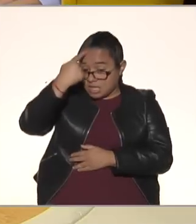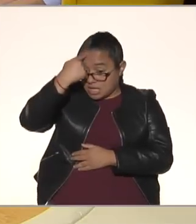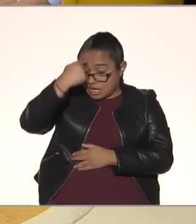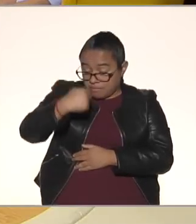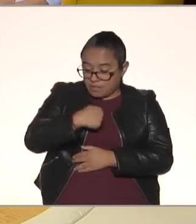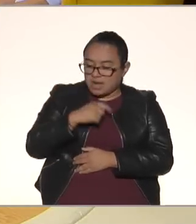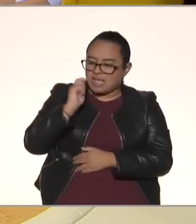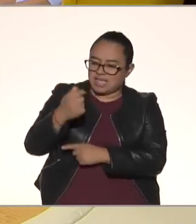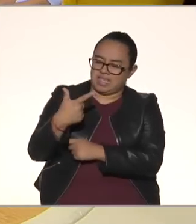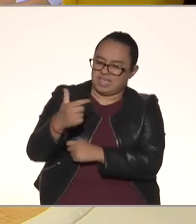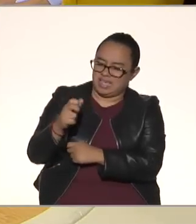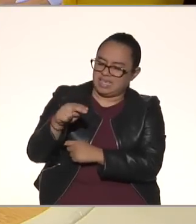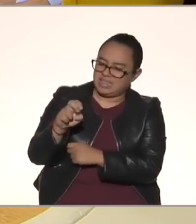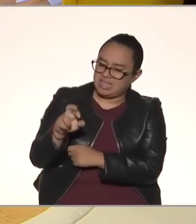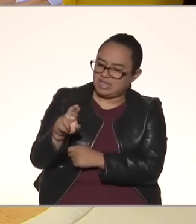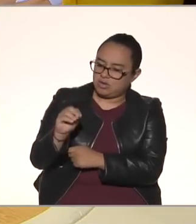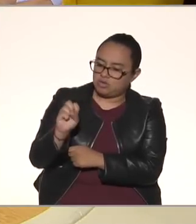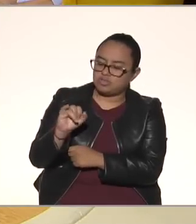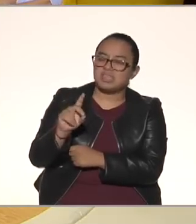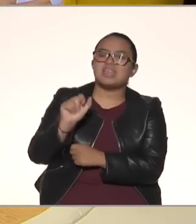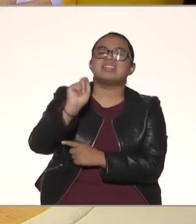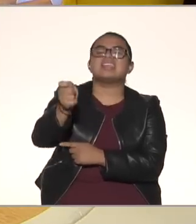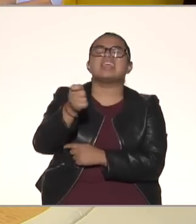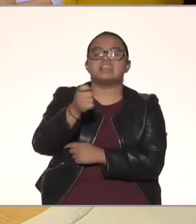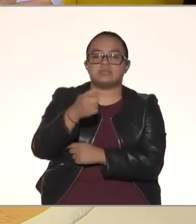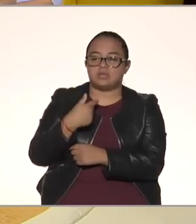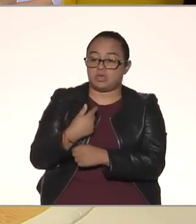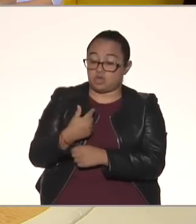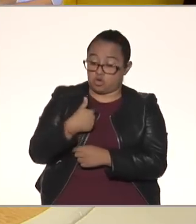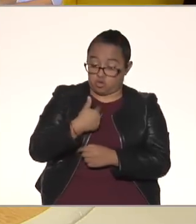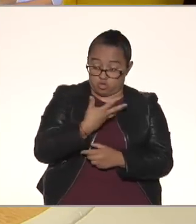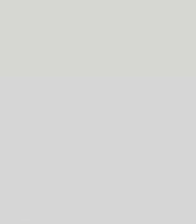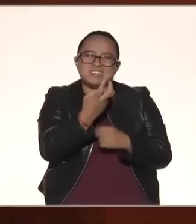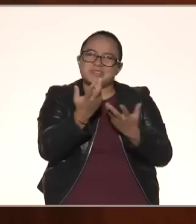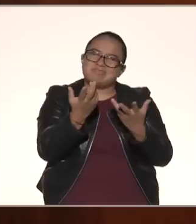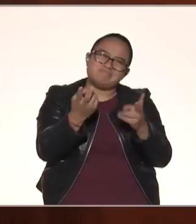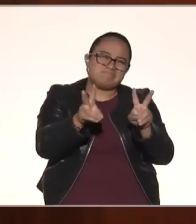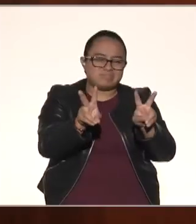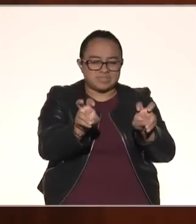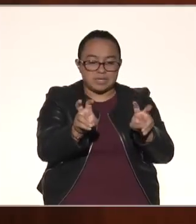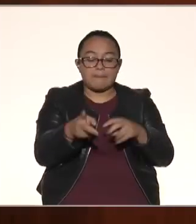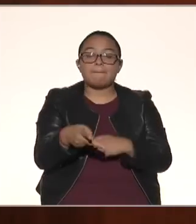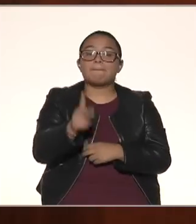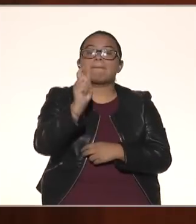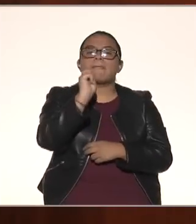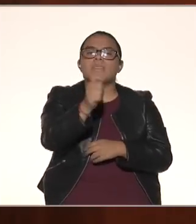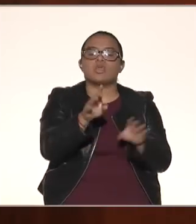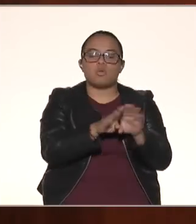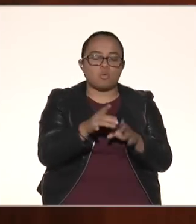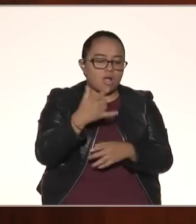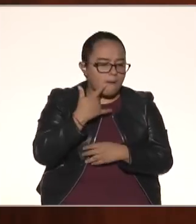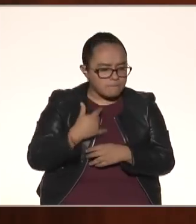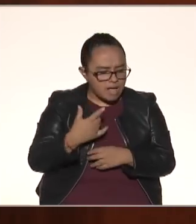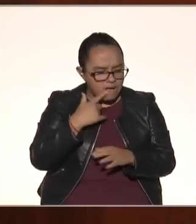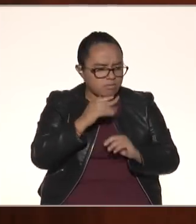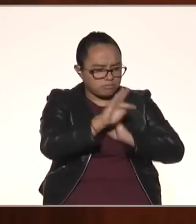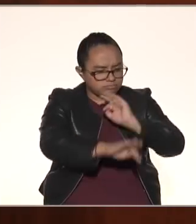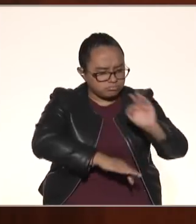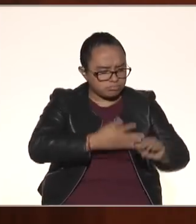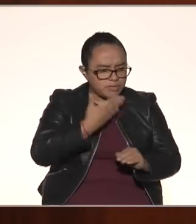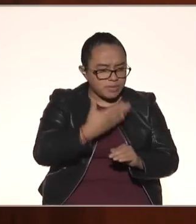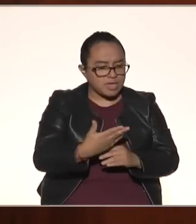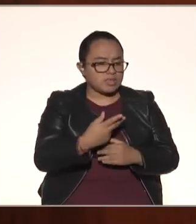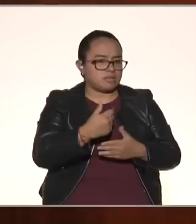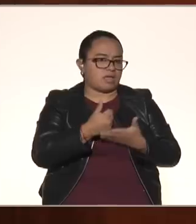La generosidad es dar libremente lo que se tiene. Ser amable y buscar el bien, ayudar